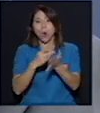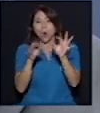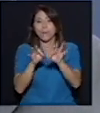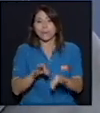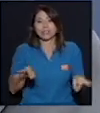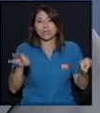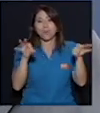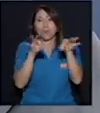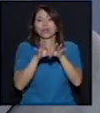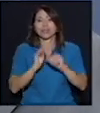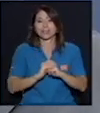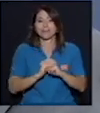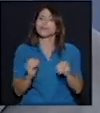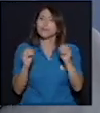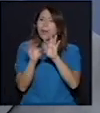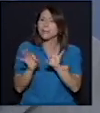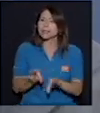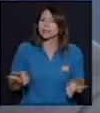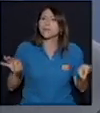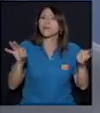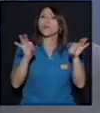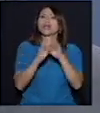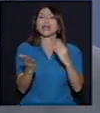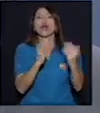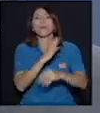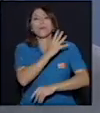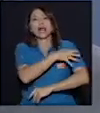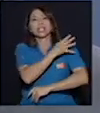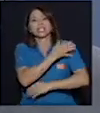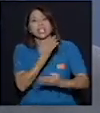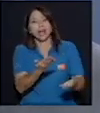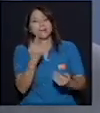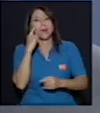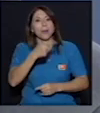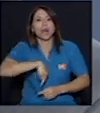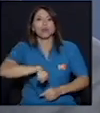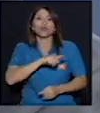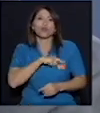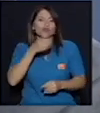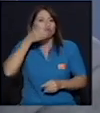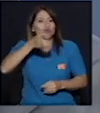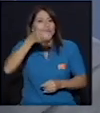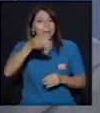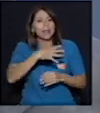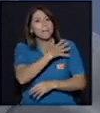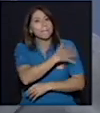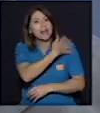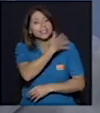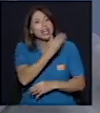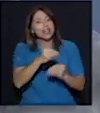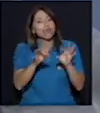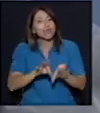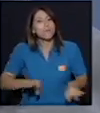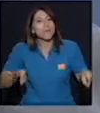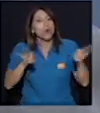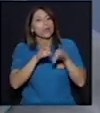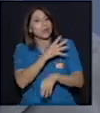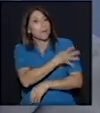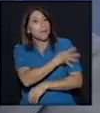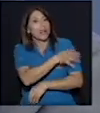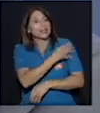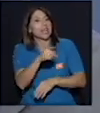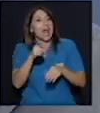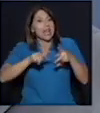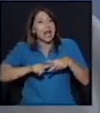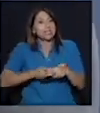importantísimas, mucho más importante que Palestina. Para nosotros culturalmente Palestina es muy importante porque nació el cristianismo y todas